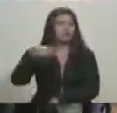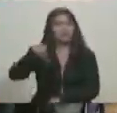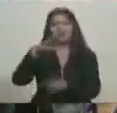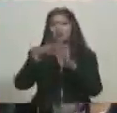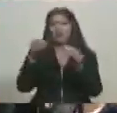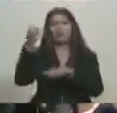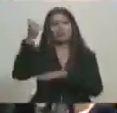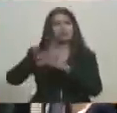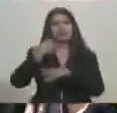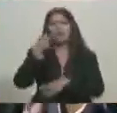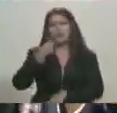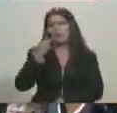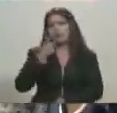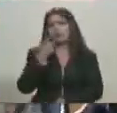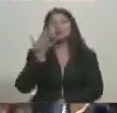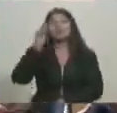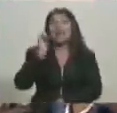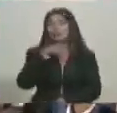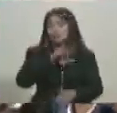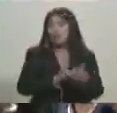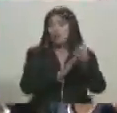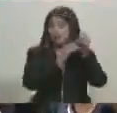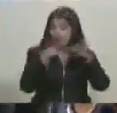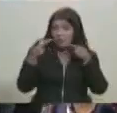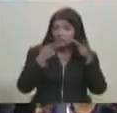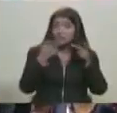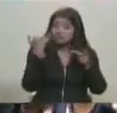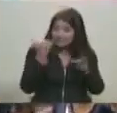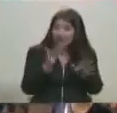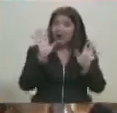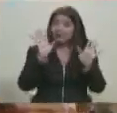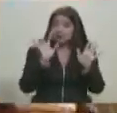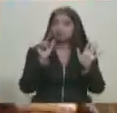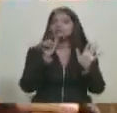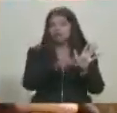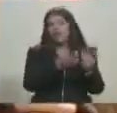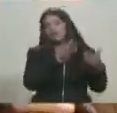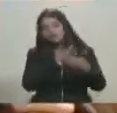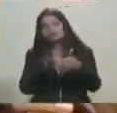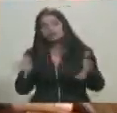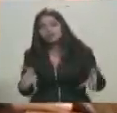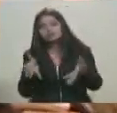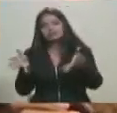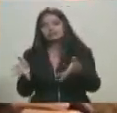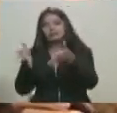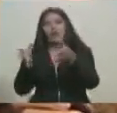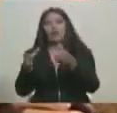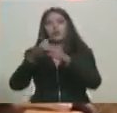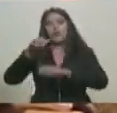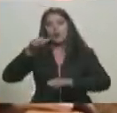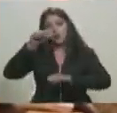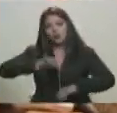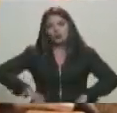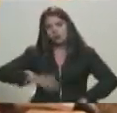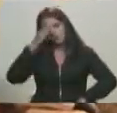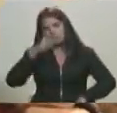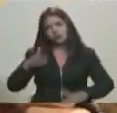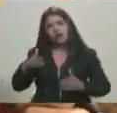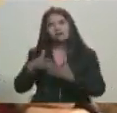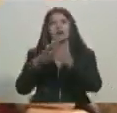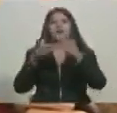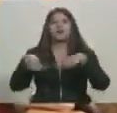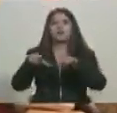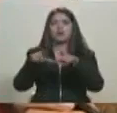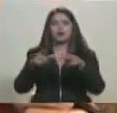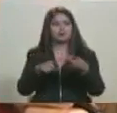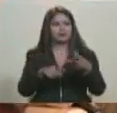la dirección política, si es que hay una dirección política de la derecha venezolana. Un grupo de gente ataca a un fuerte,